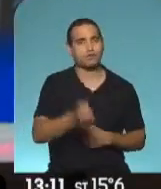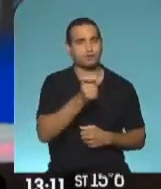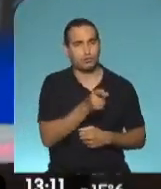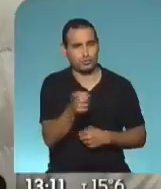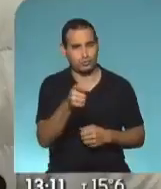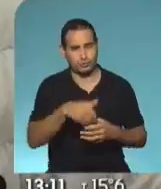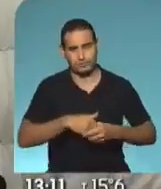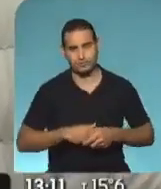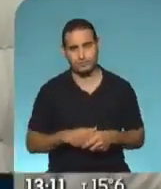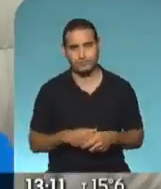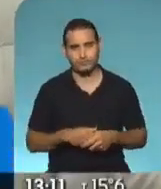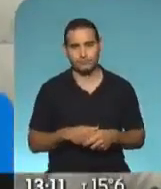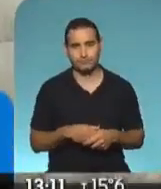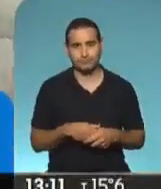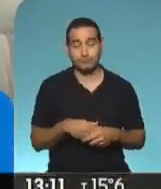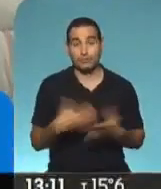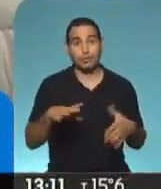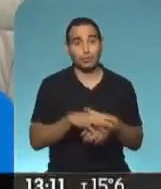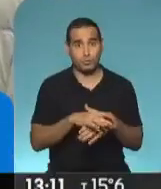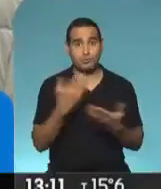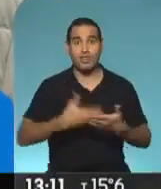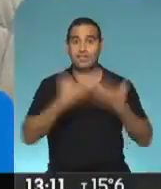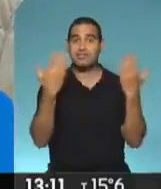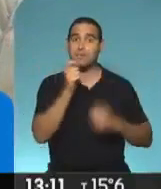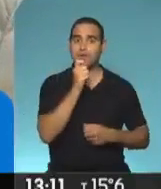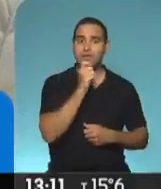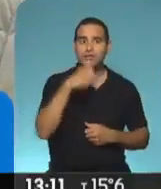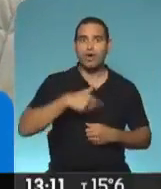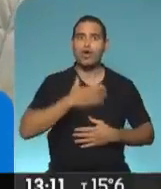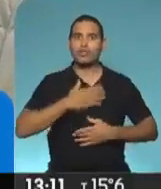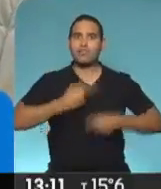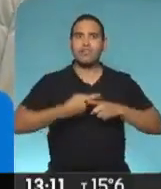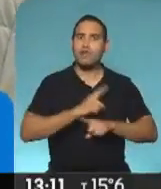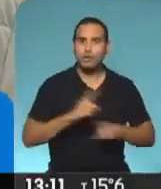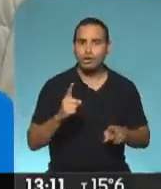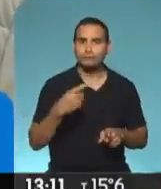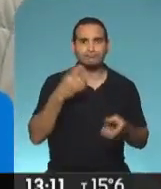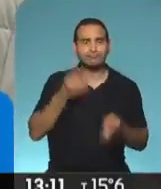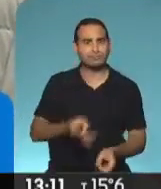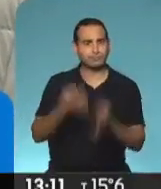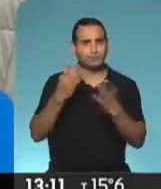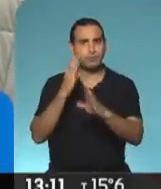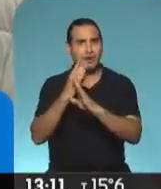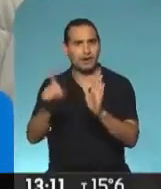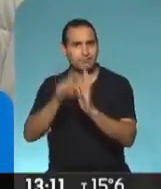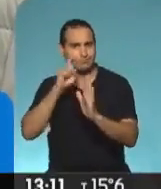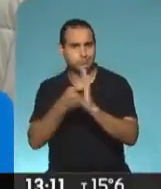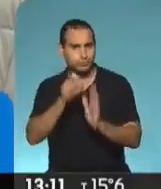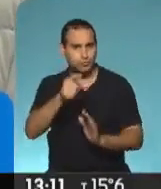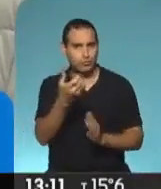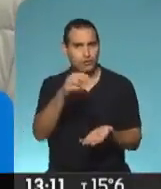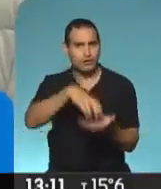causa judicial. Lamentamos que en el Día del Periodista, en lugar de estar celebrando, tenemos que estar repudiando el espionaje ilegal de la AFI sobre